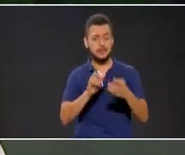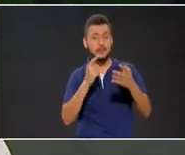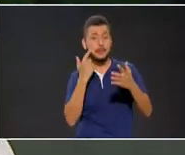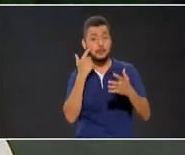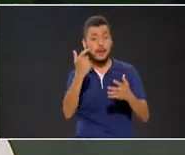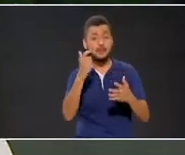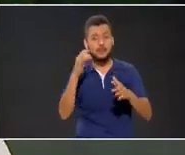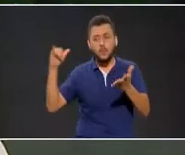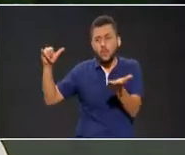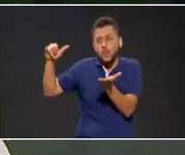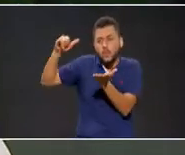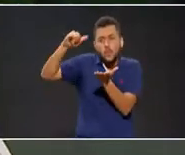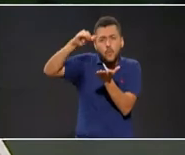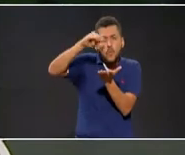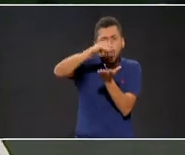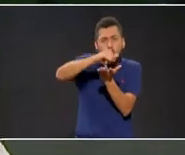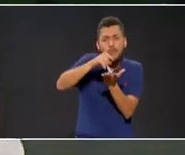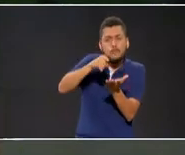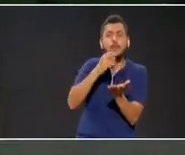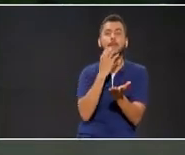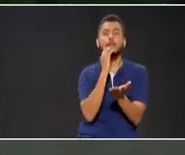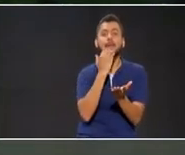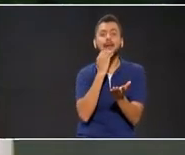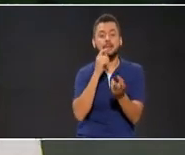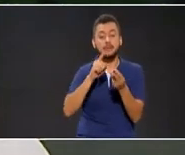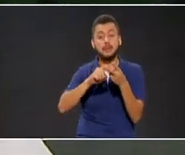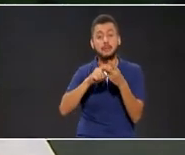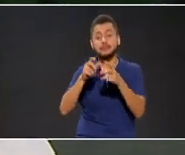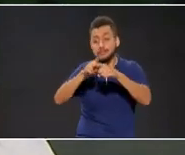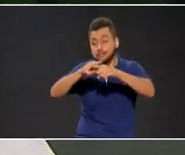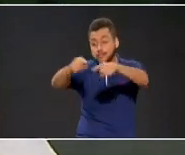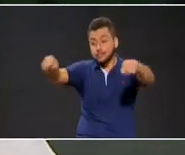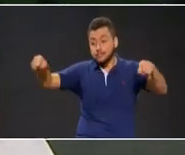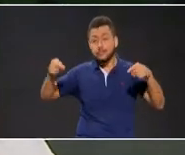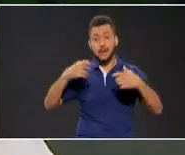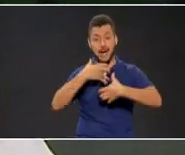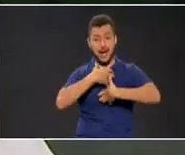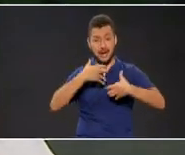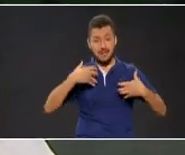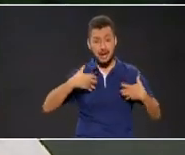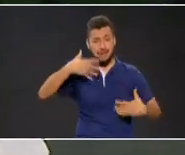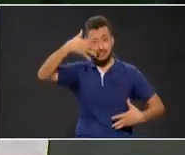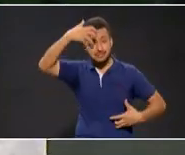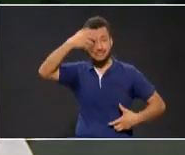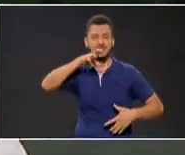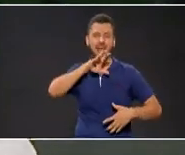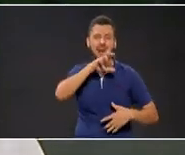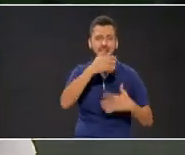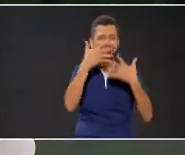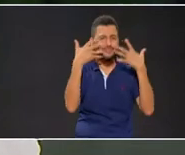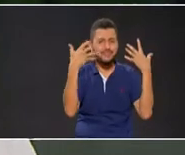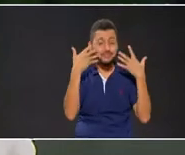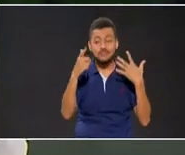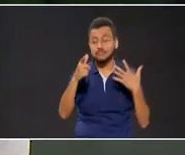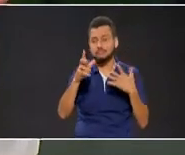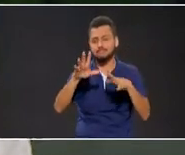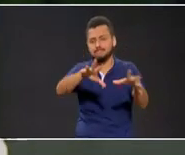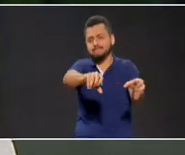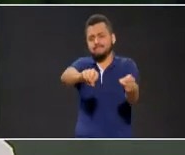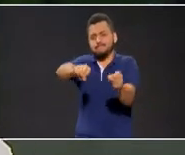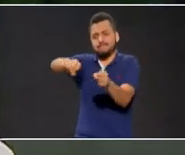aeropuerto de allá se va a retirar el zoológico y lo vamos a colocar en otra parte y lo más importante que voten por la lista del